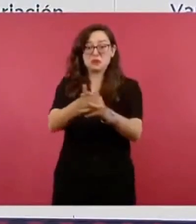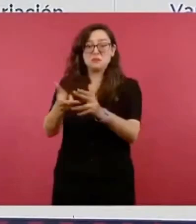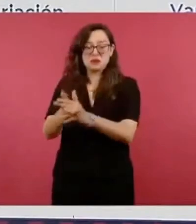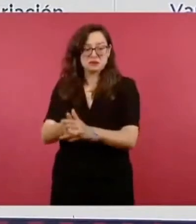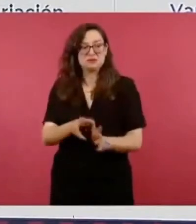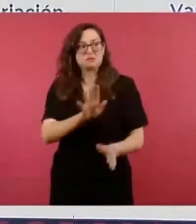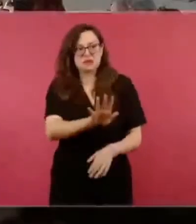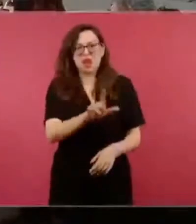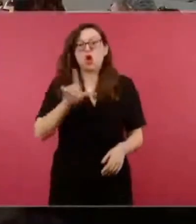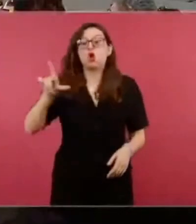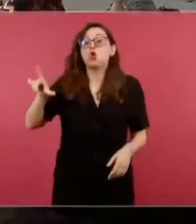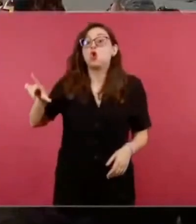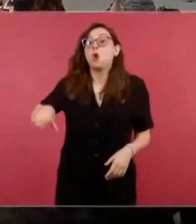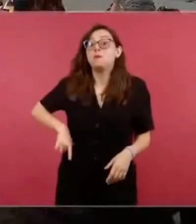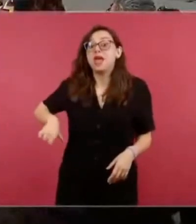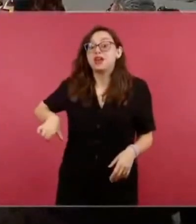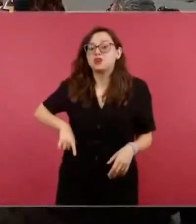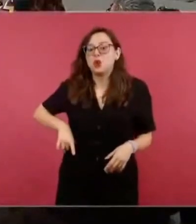de letalidad?